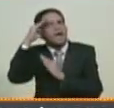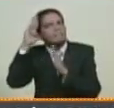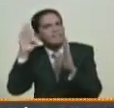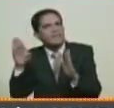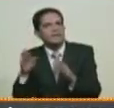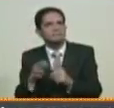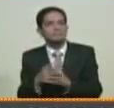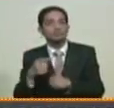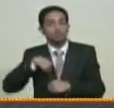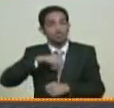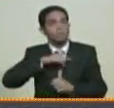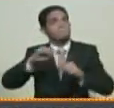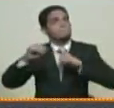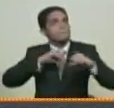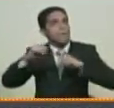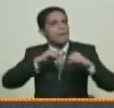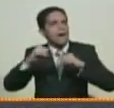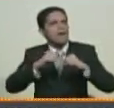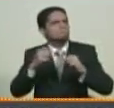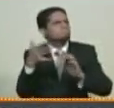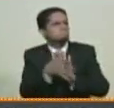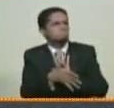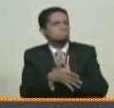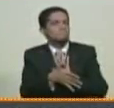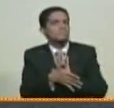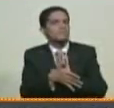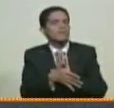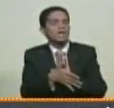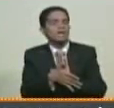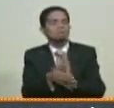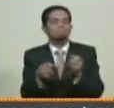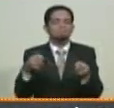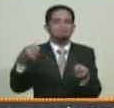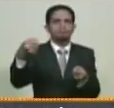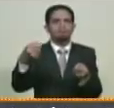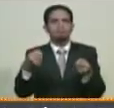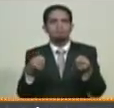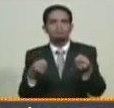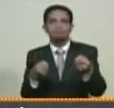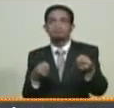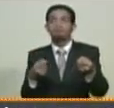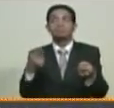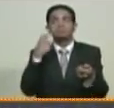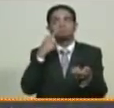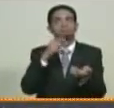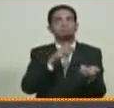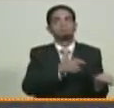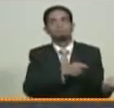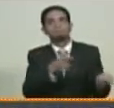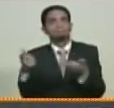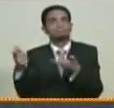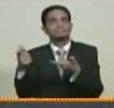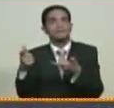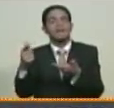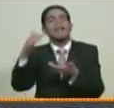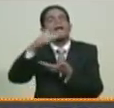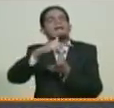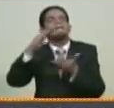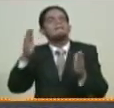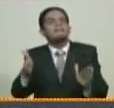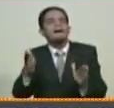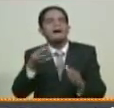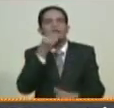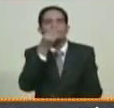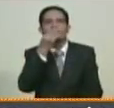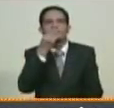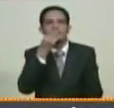miles de camiones de jeep para llevar la caja de clave a la puerta de la casa de seis millones